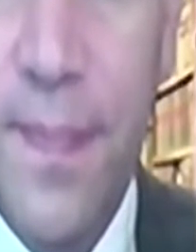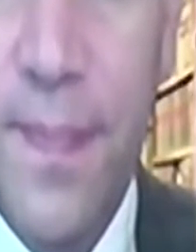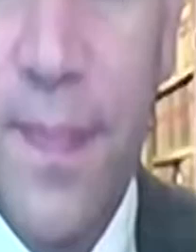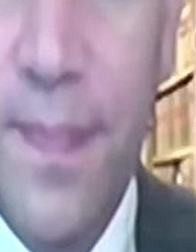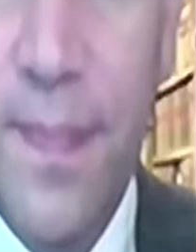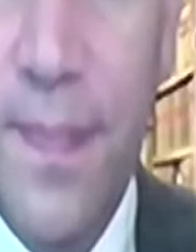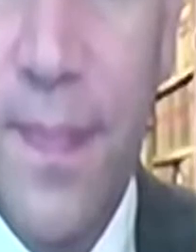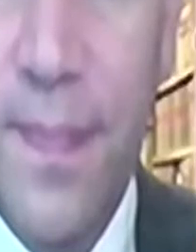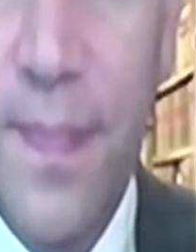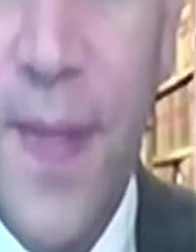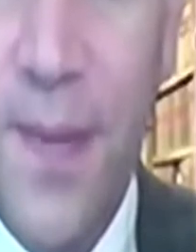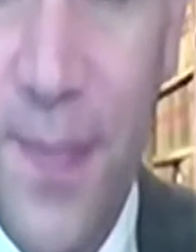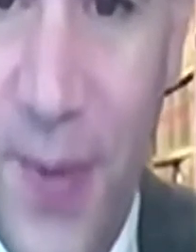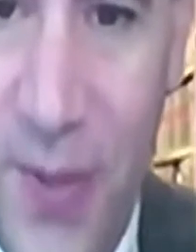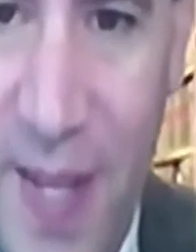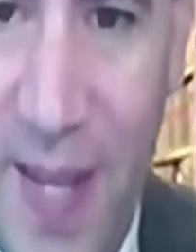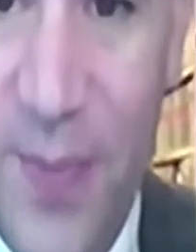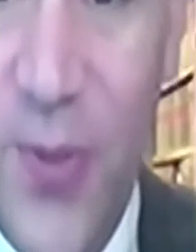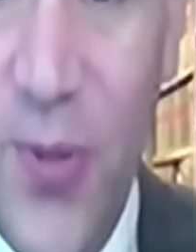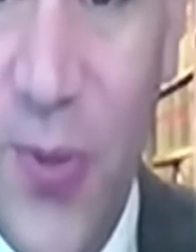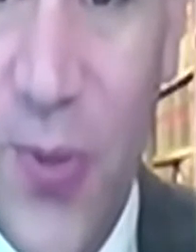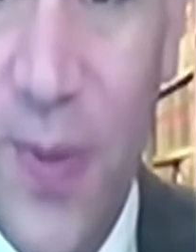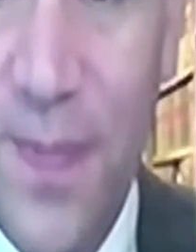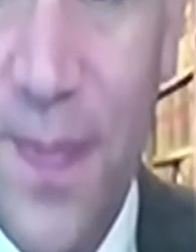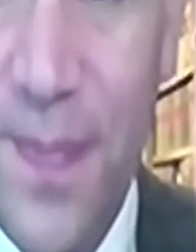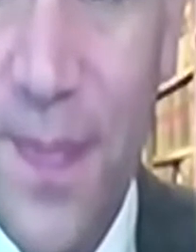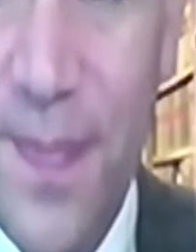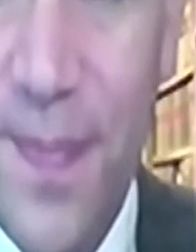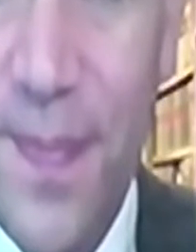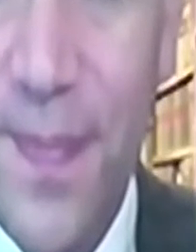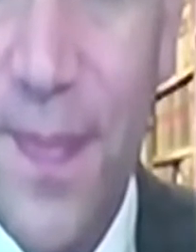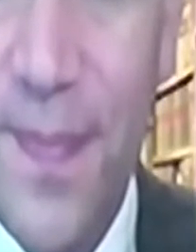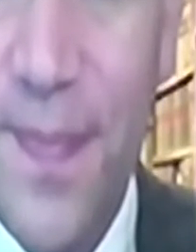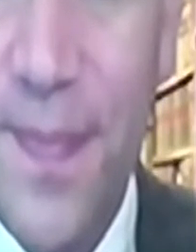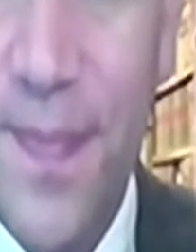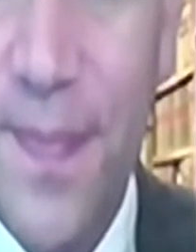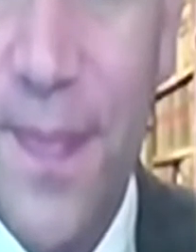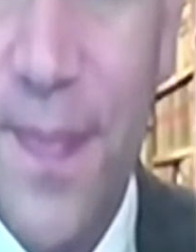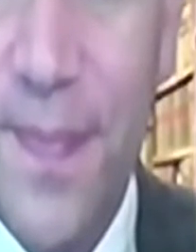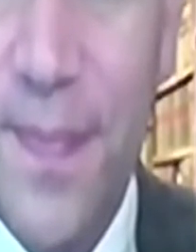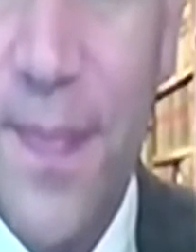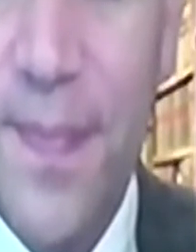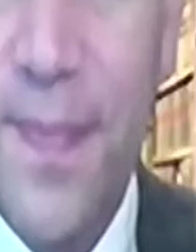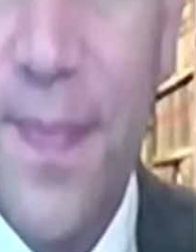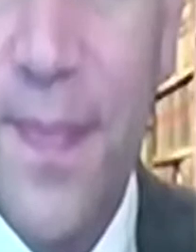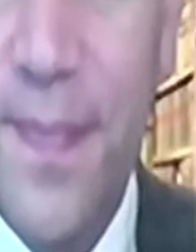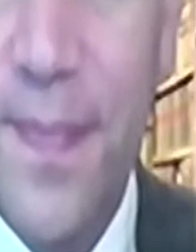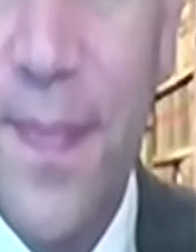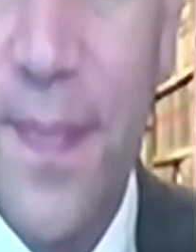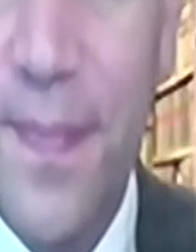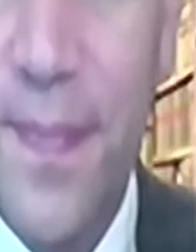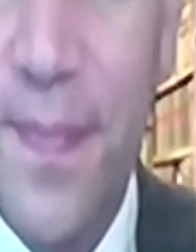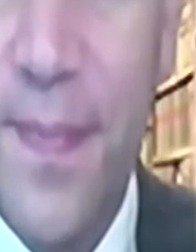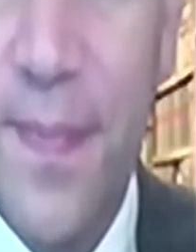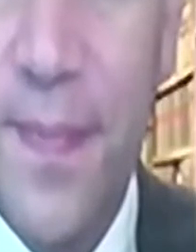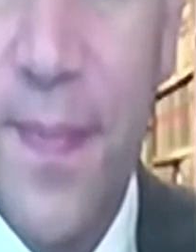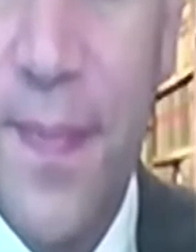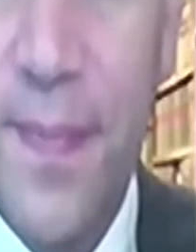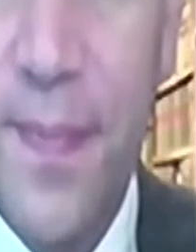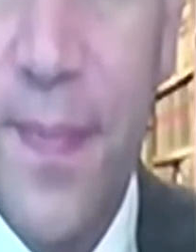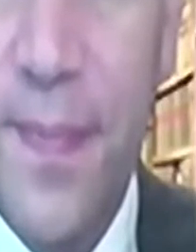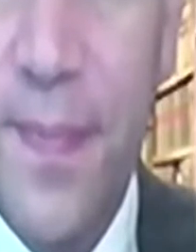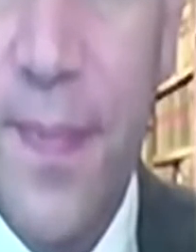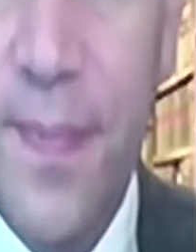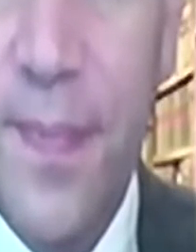bolivia los días mucho gusto a veces acerca de este empadronamiento presidente es